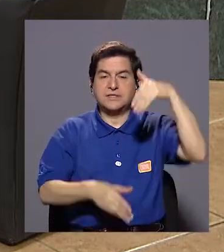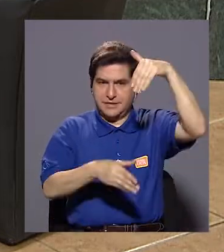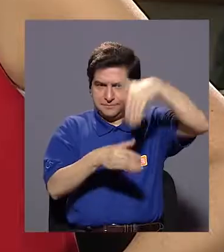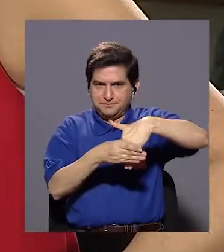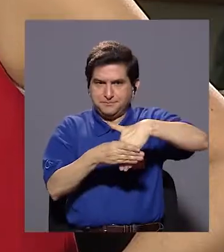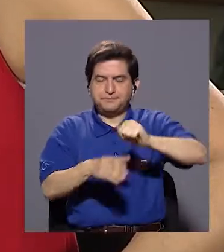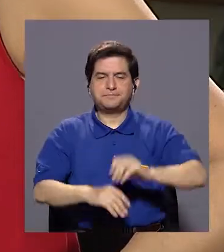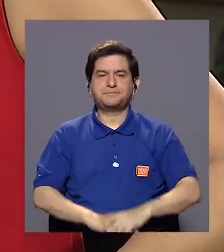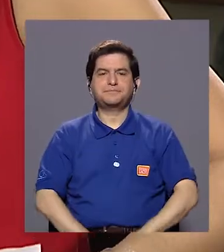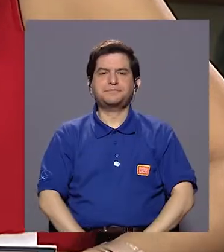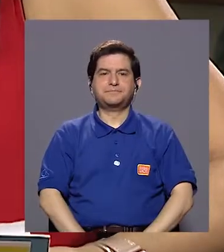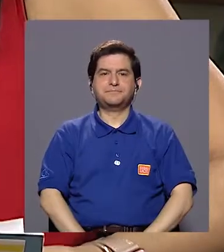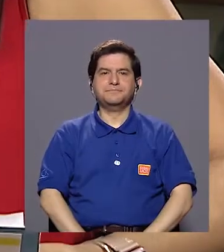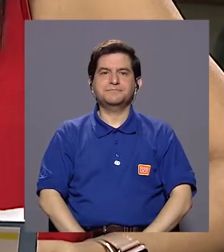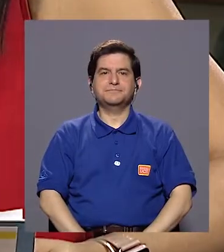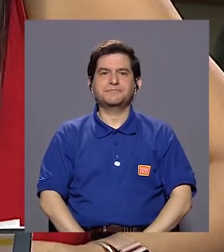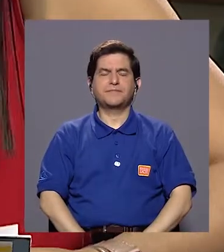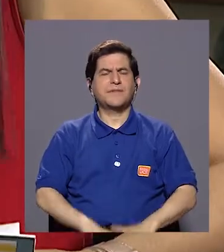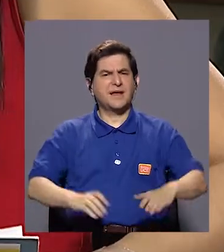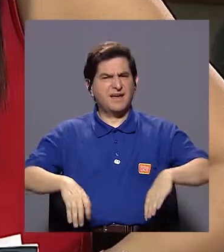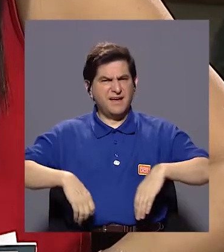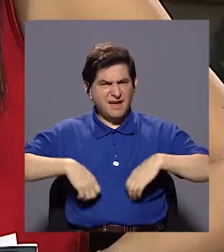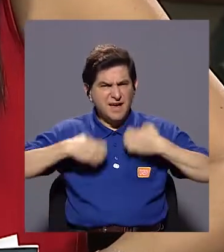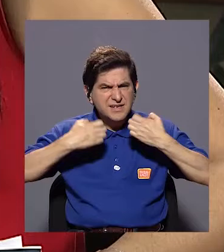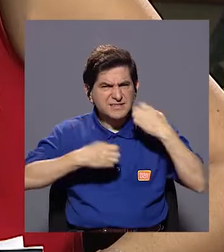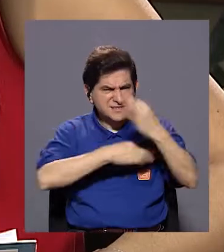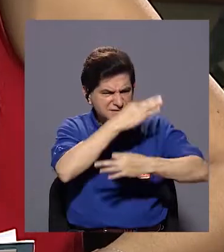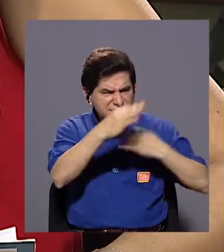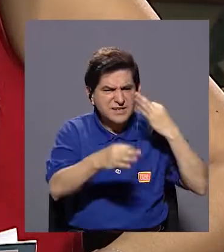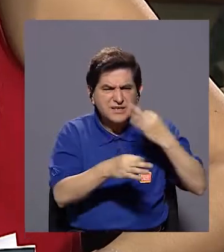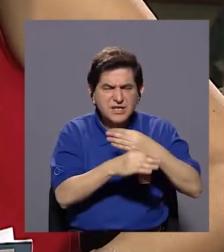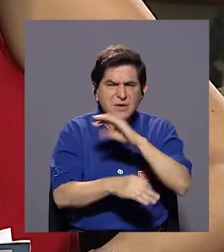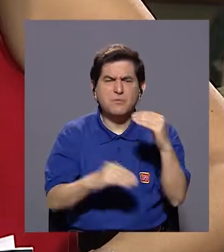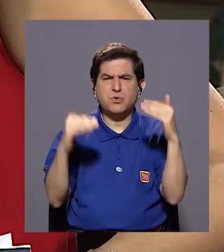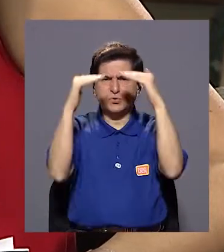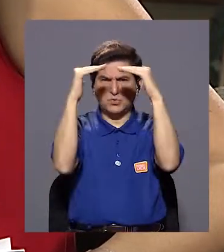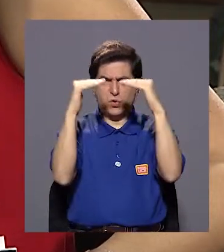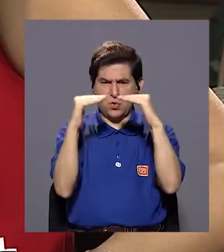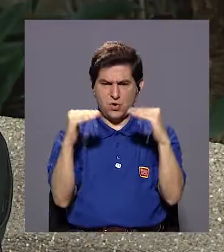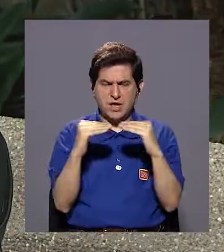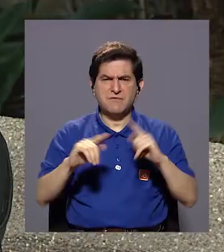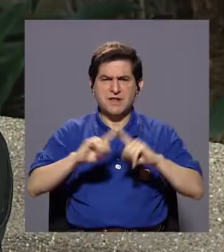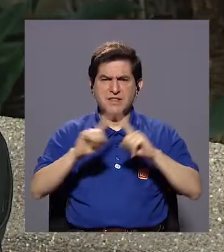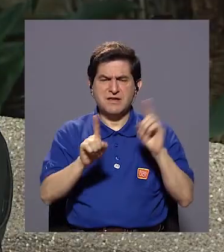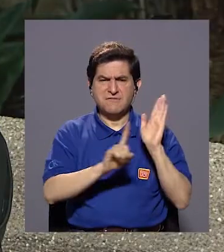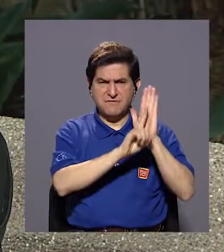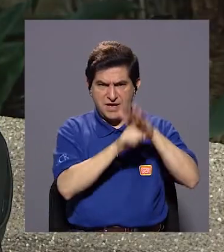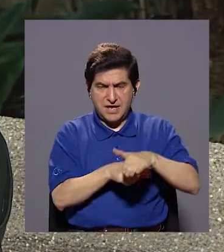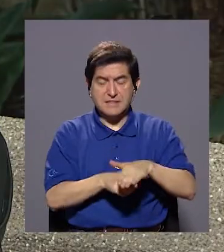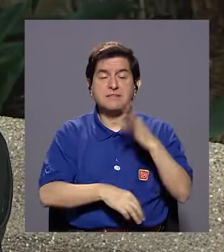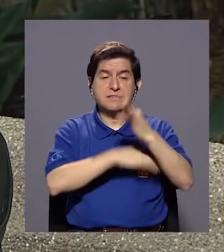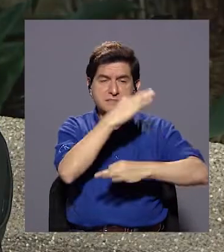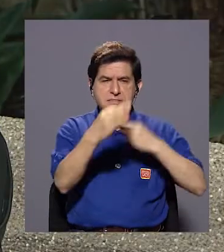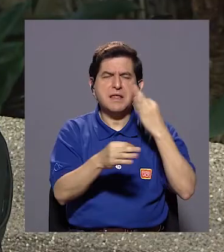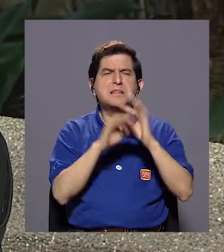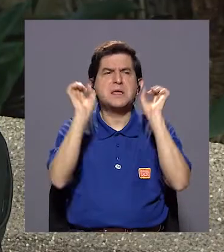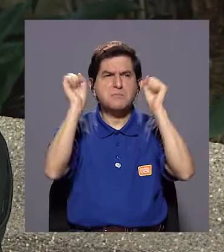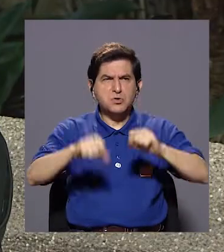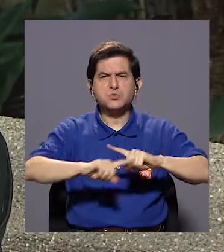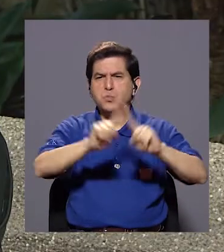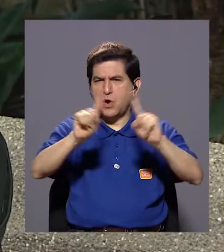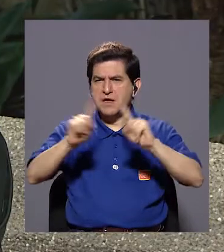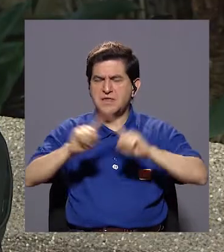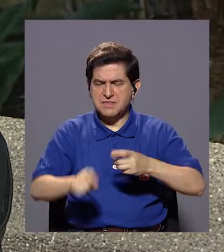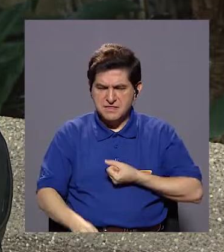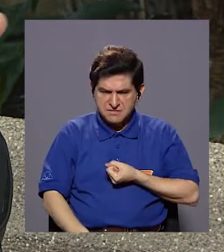intervenir. Exactamente. ¿Y existen tipos o niveles de bullying? Bueno, tipos de bullying, o sea, sí se pueden dar